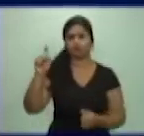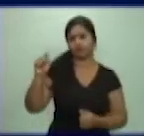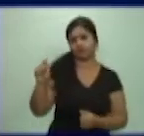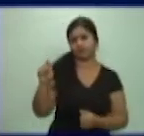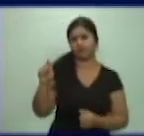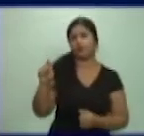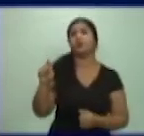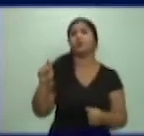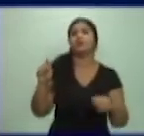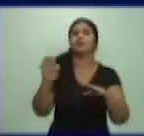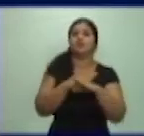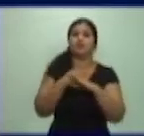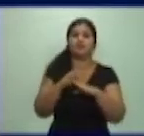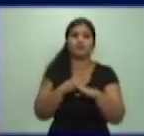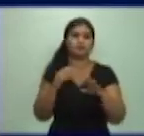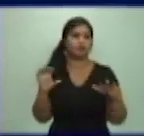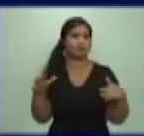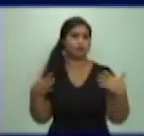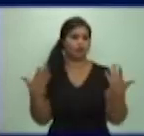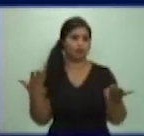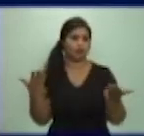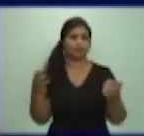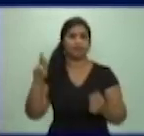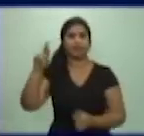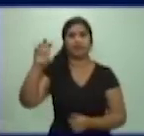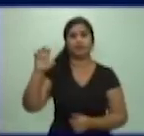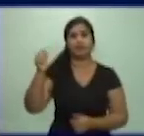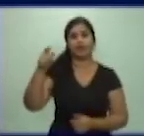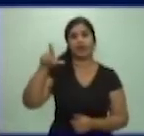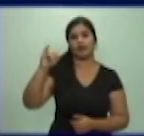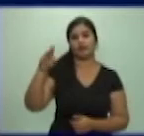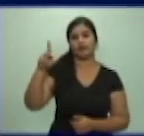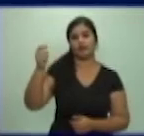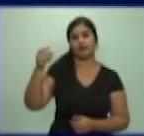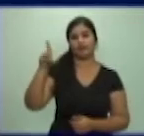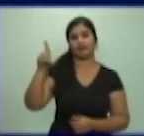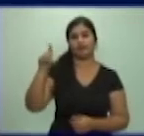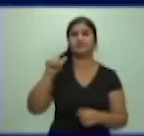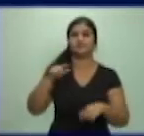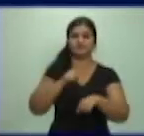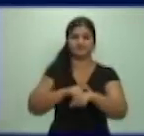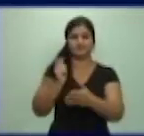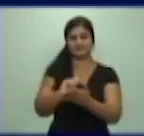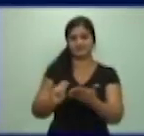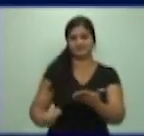muy sencillo. Realidad. Les voy a dar unos segundos para que tomen nota del ejercicio.